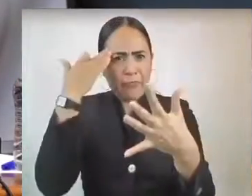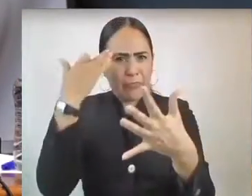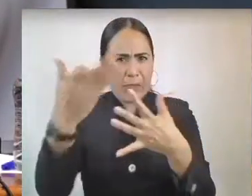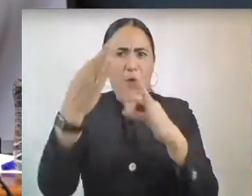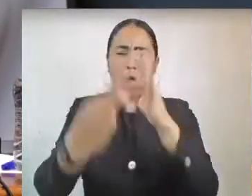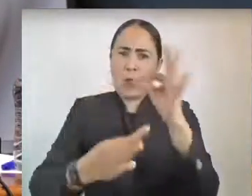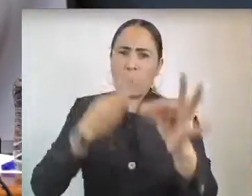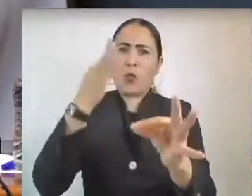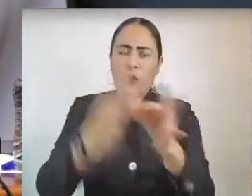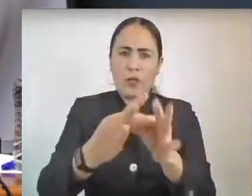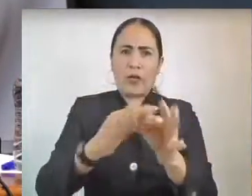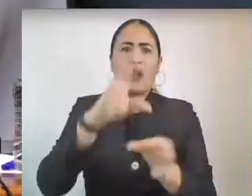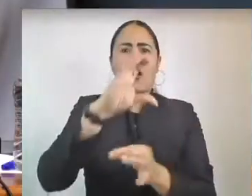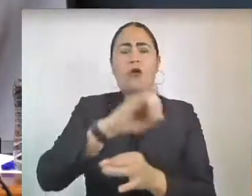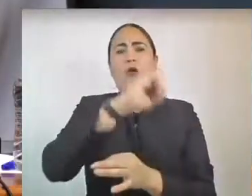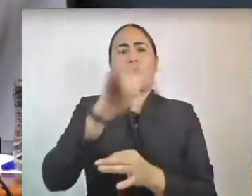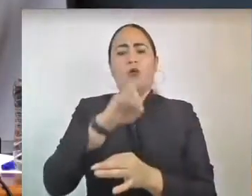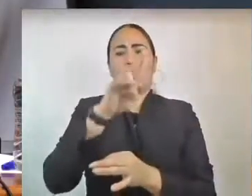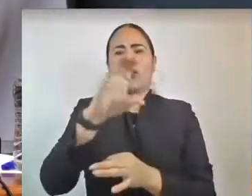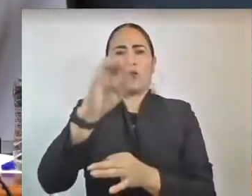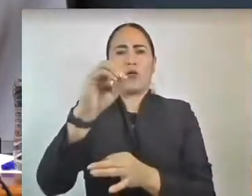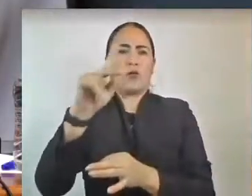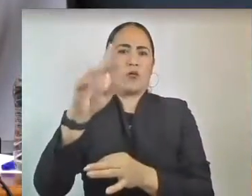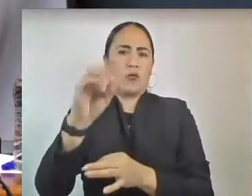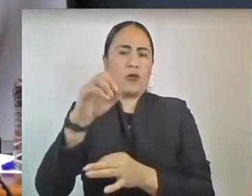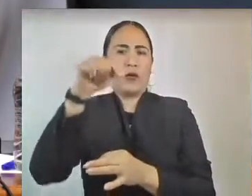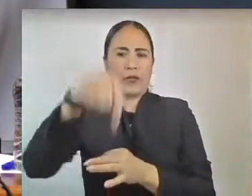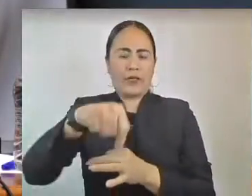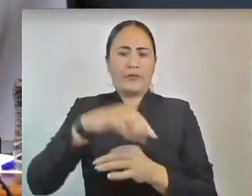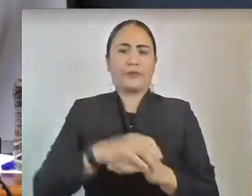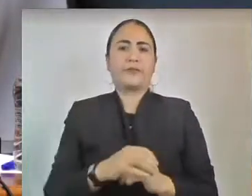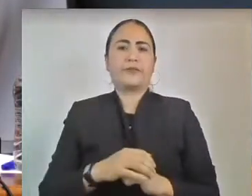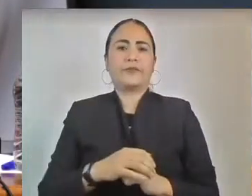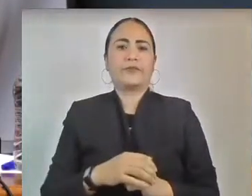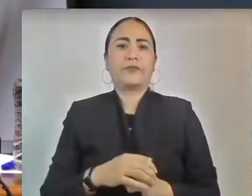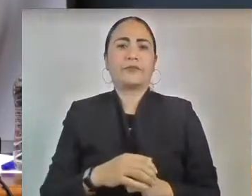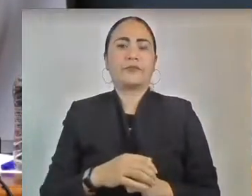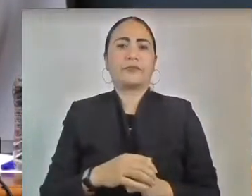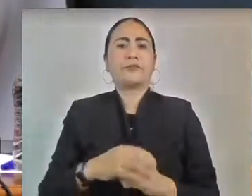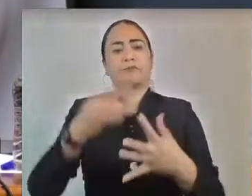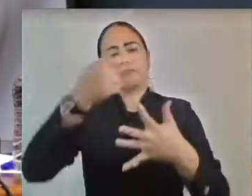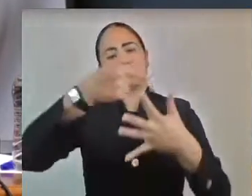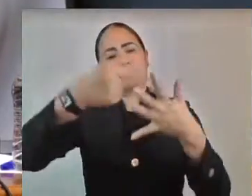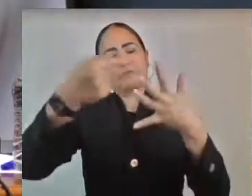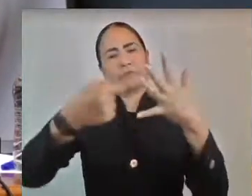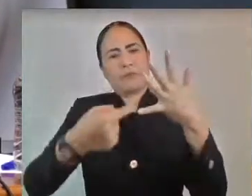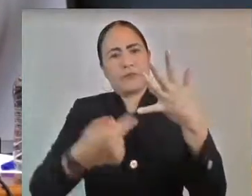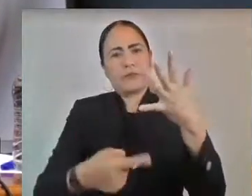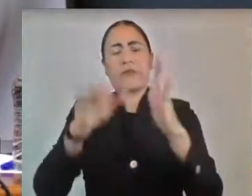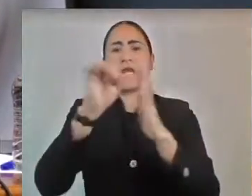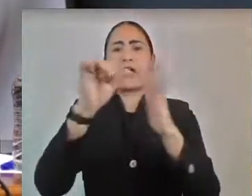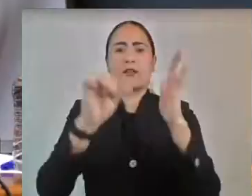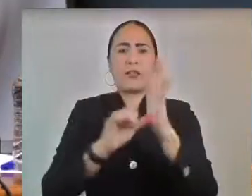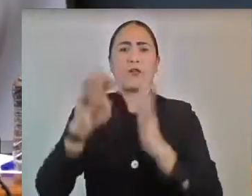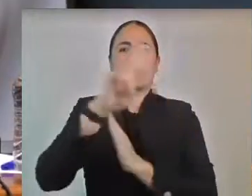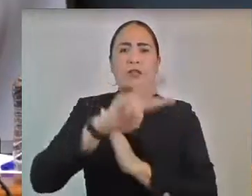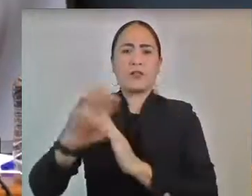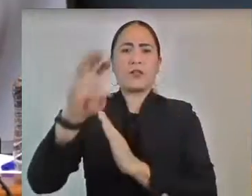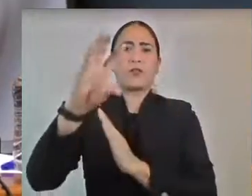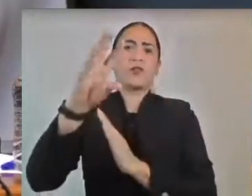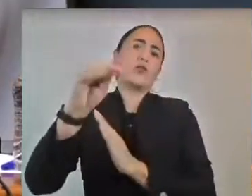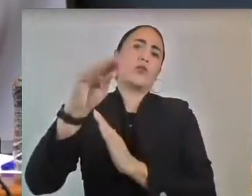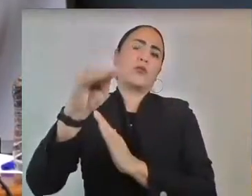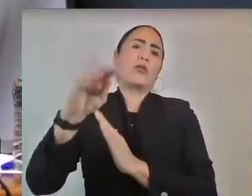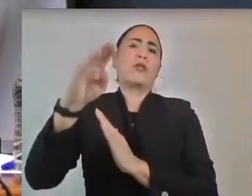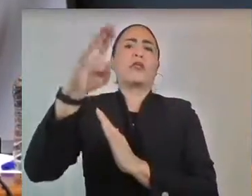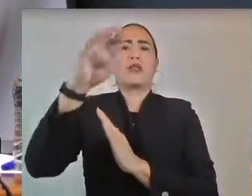la Junta de Coordinación Política de la 60ª legislatura los requisitos señalados en el artículo 399 del